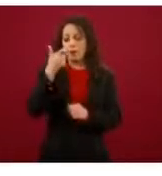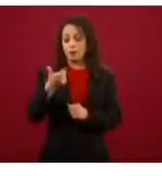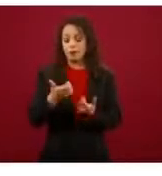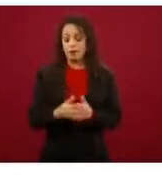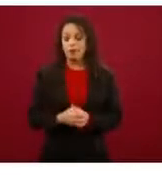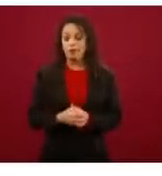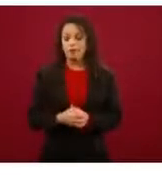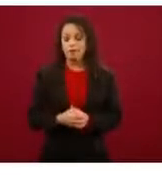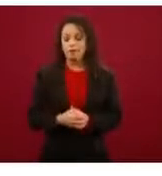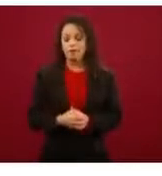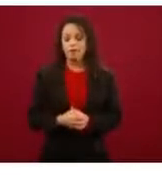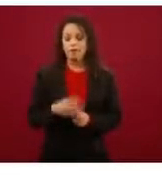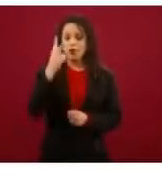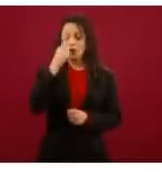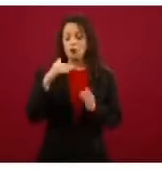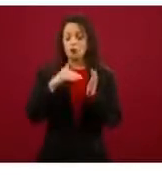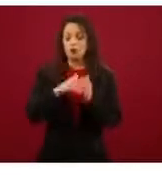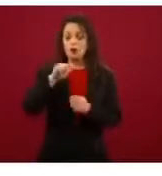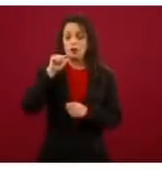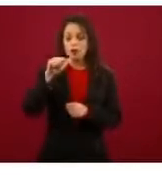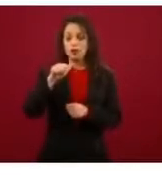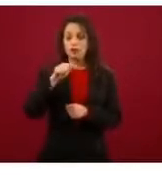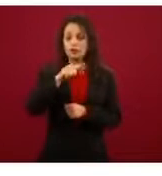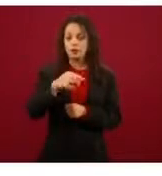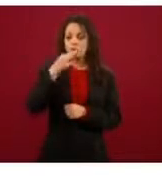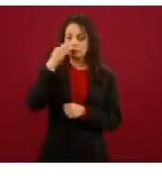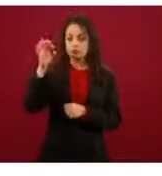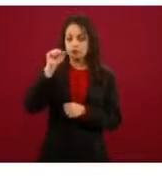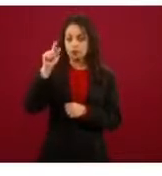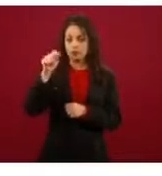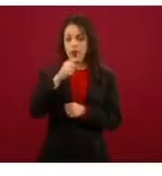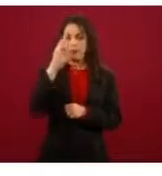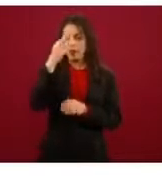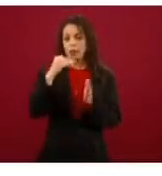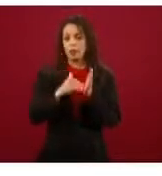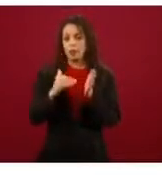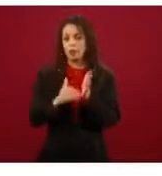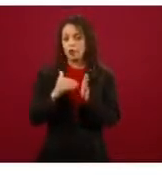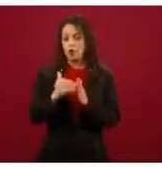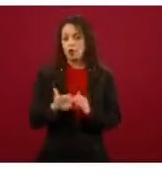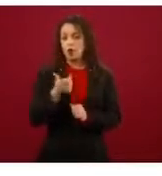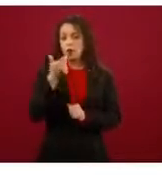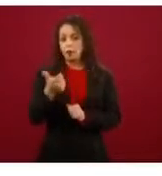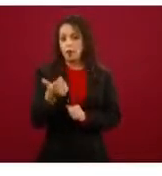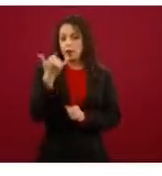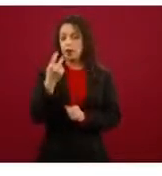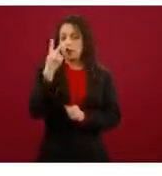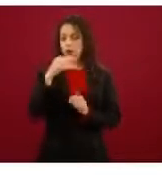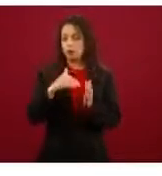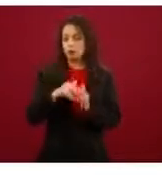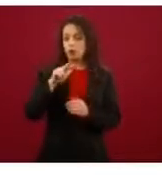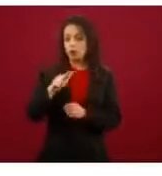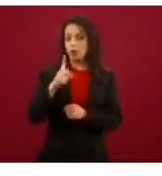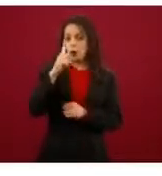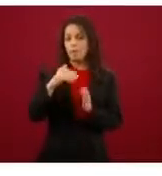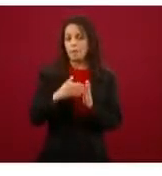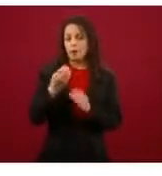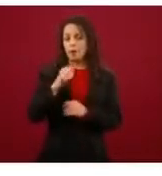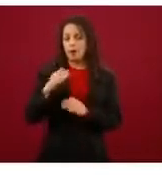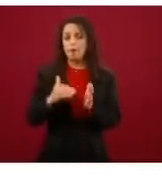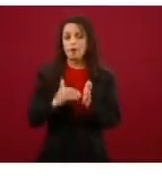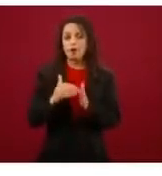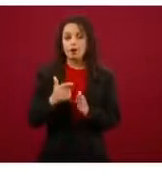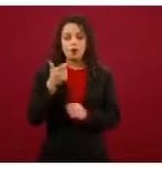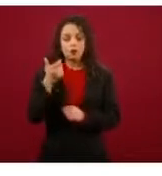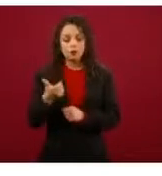En 2017 declaró ingresos por 3.000 millones de pesos y en 2018 por 1.900 millones de pesos. Sin que